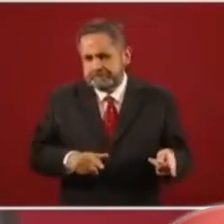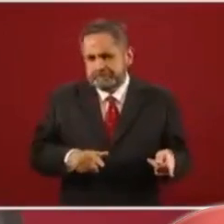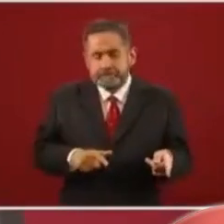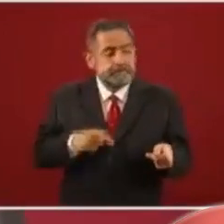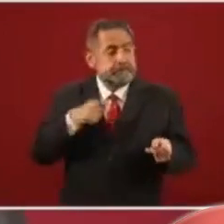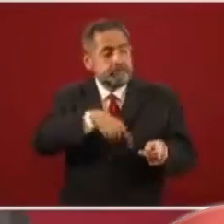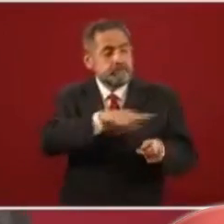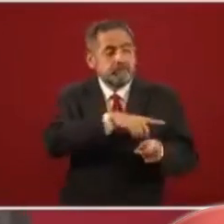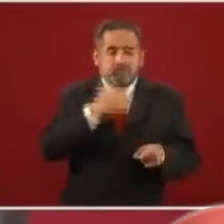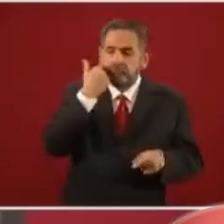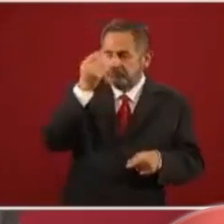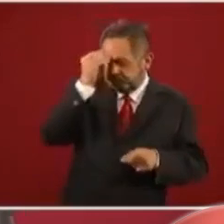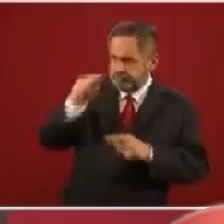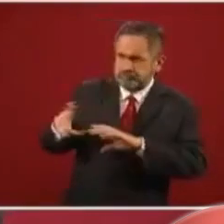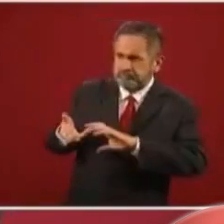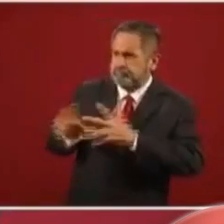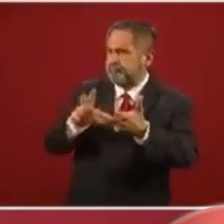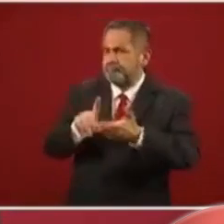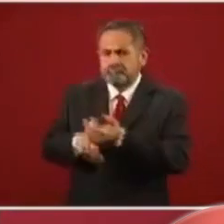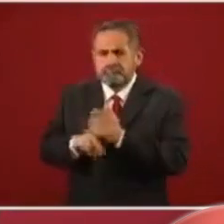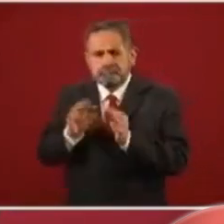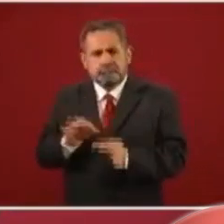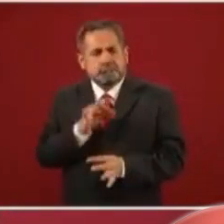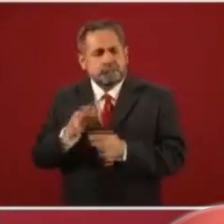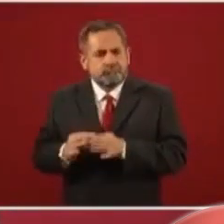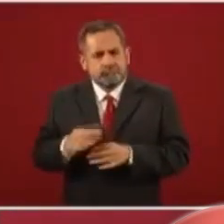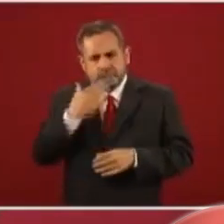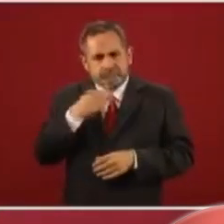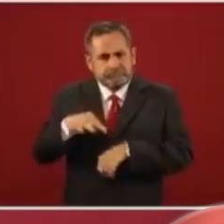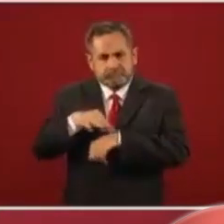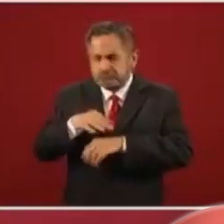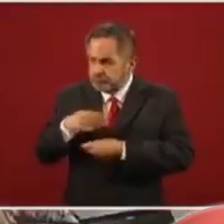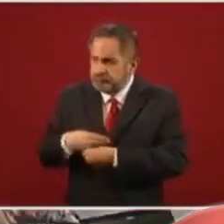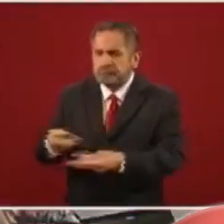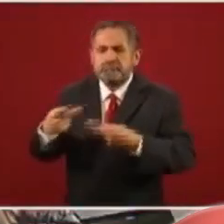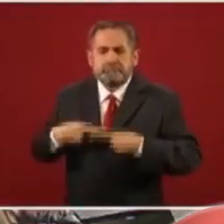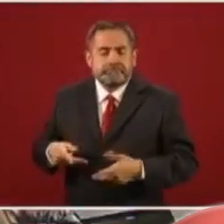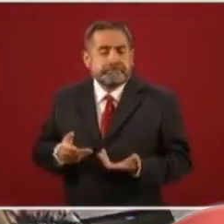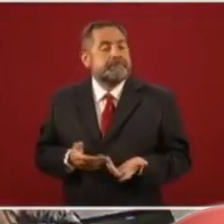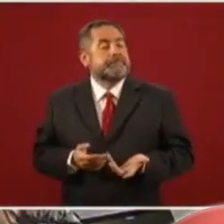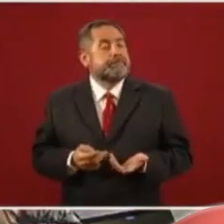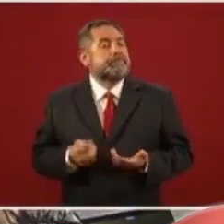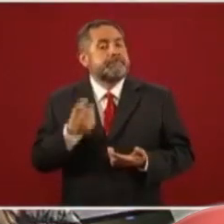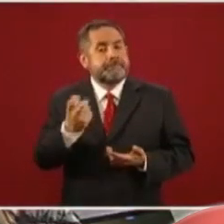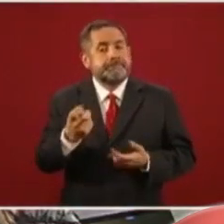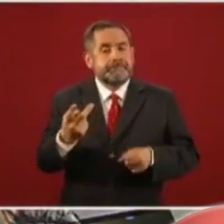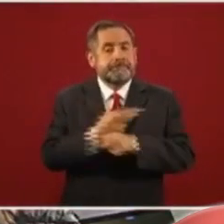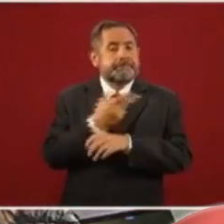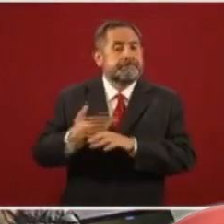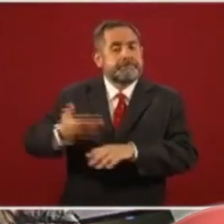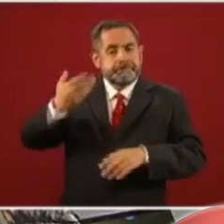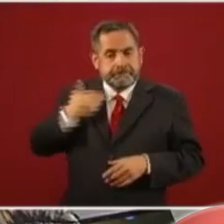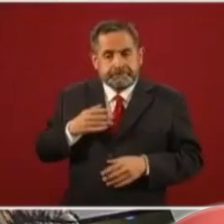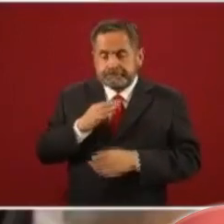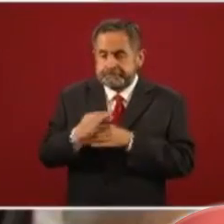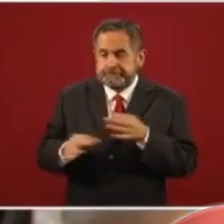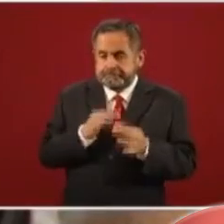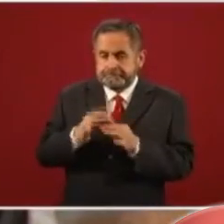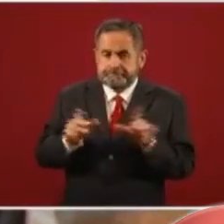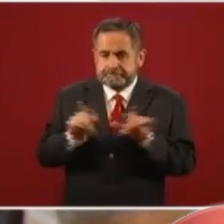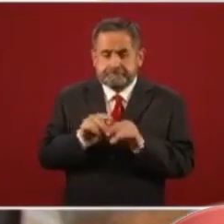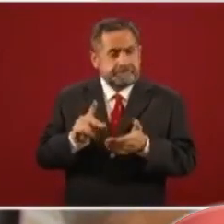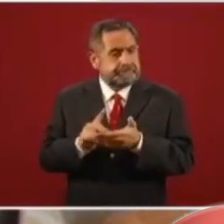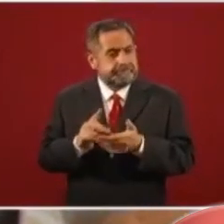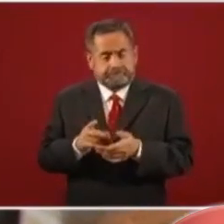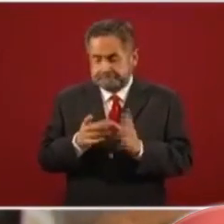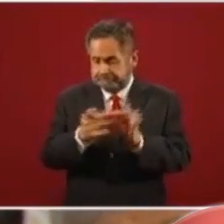del país de tener tratamientos médicos para la población. Entonces, eso es lo que pasaba y en conclusión, y lo hemos dicho desde